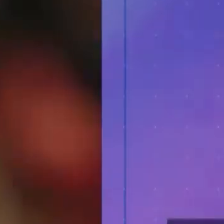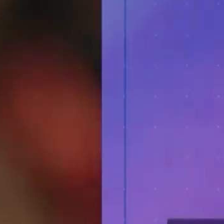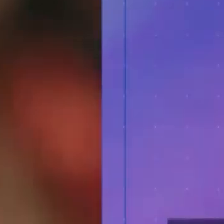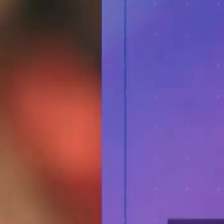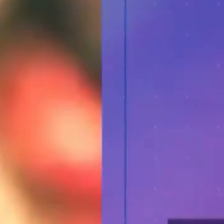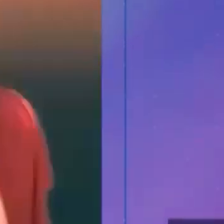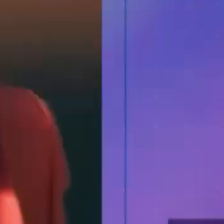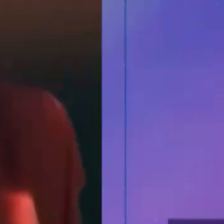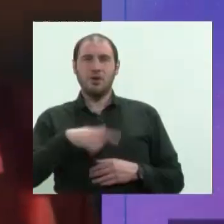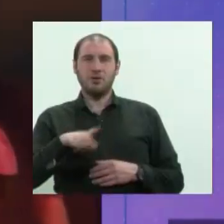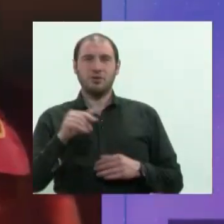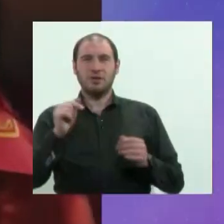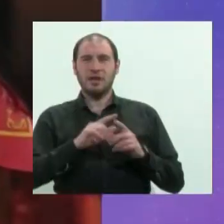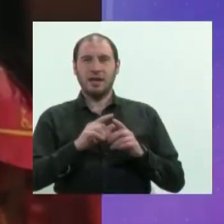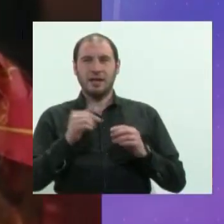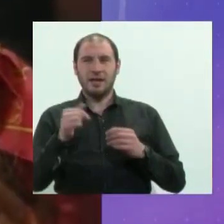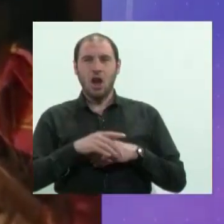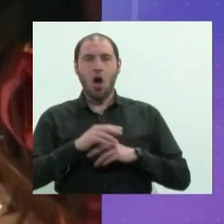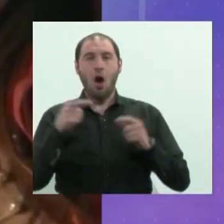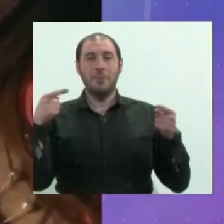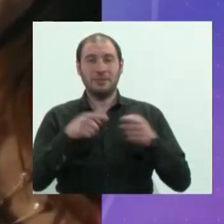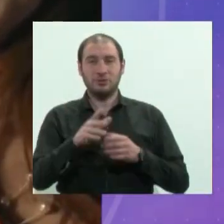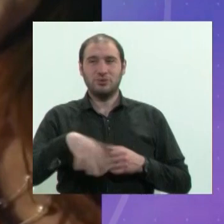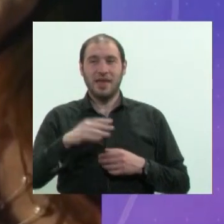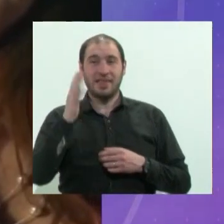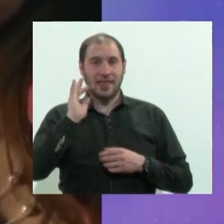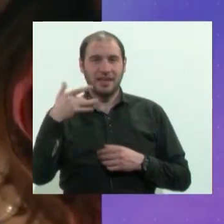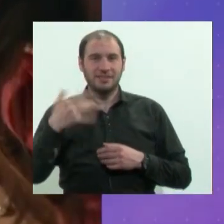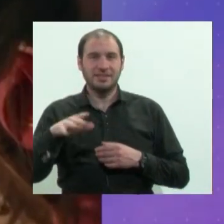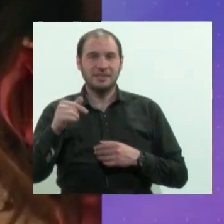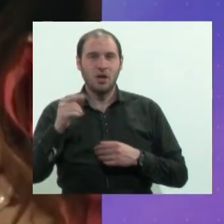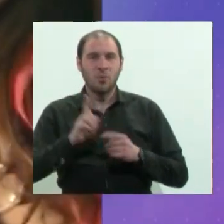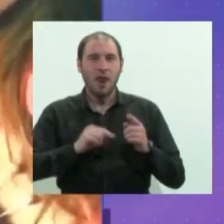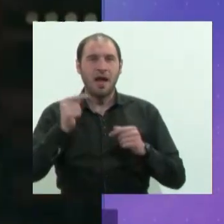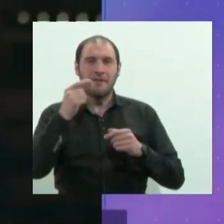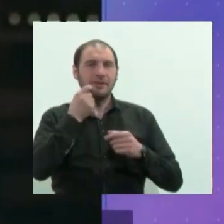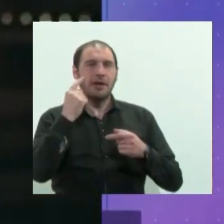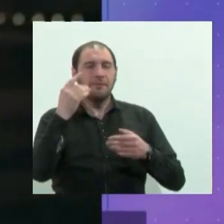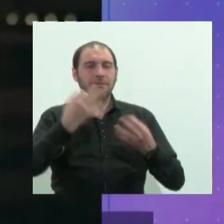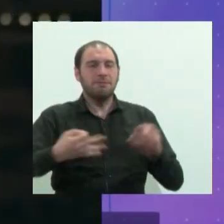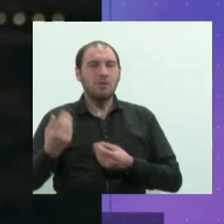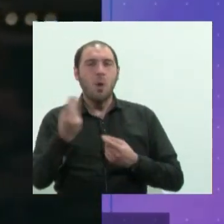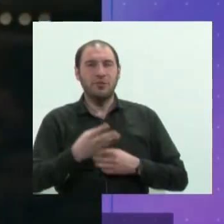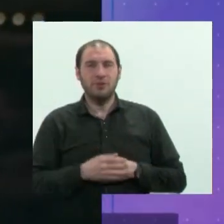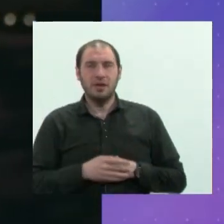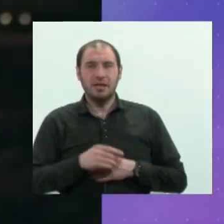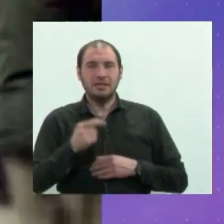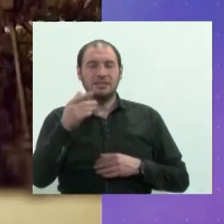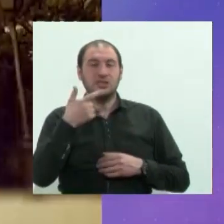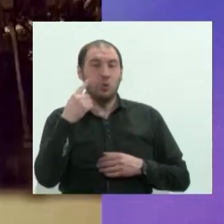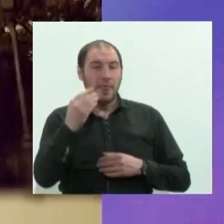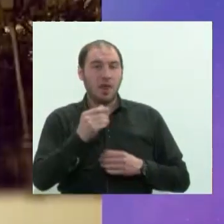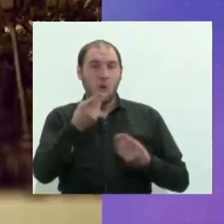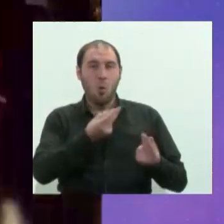Si tuviéramos que definir en una palabra el objetivo de las ciudades inteligentes, esta sería ecoeficiencia. Imagino al ciudadano haciendo uso